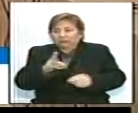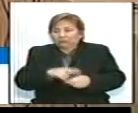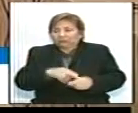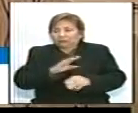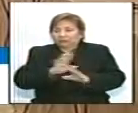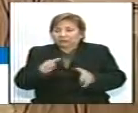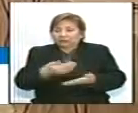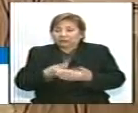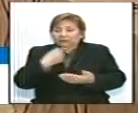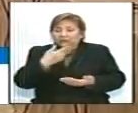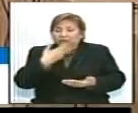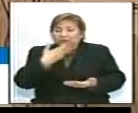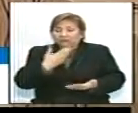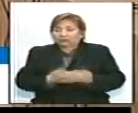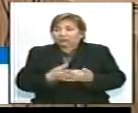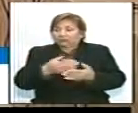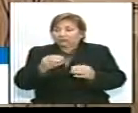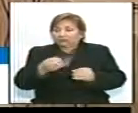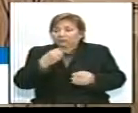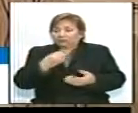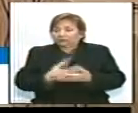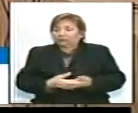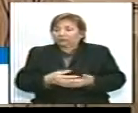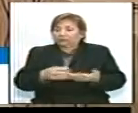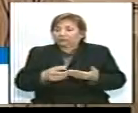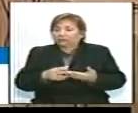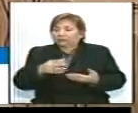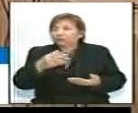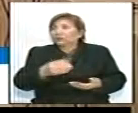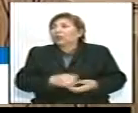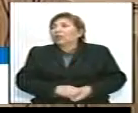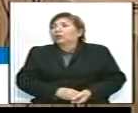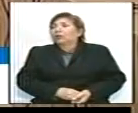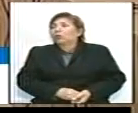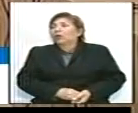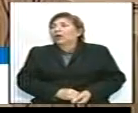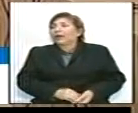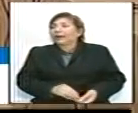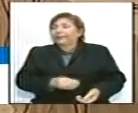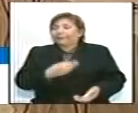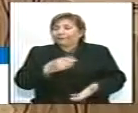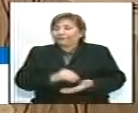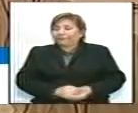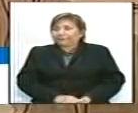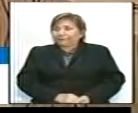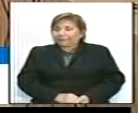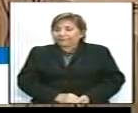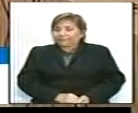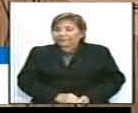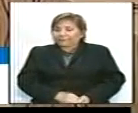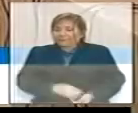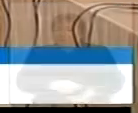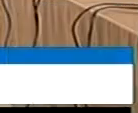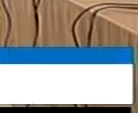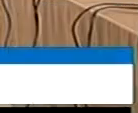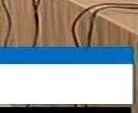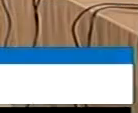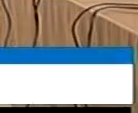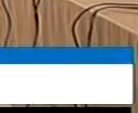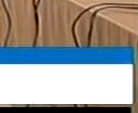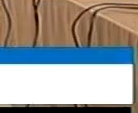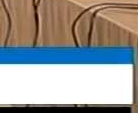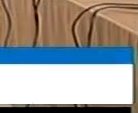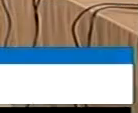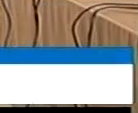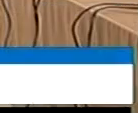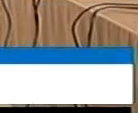ciudadana. Eso es todo, presidente. Muchísimas gracias. Muy bien, me pido una interrupción, la congresista Alcorta, yo con todo gusto se la concedo, si usted lo considera así.